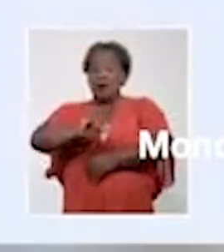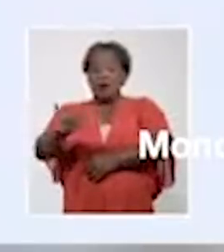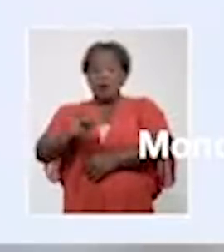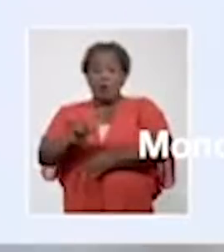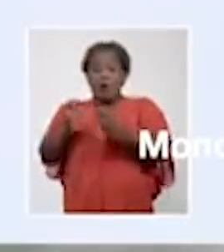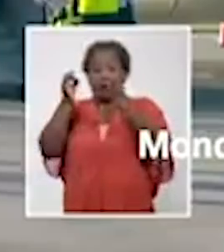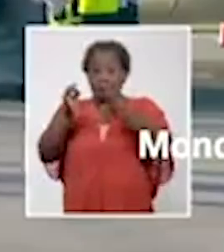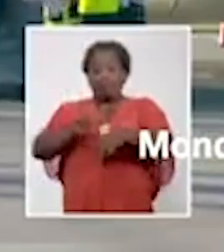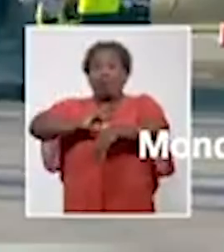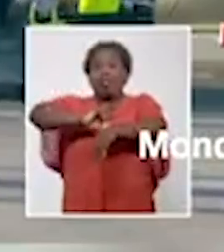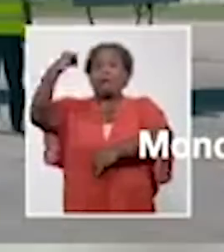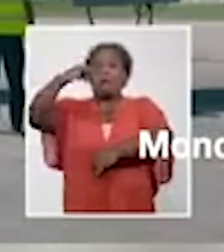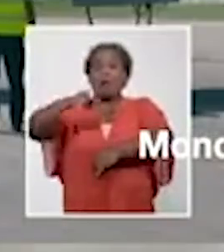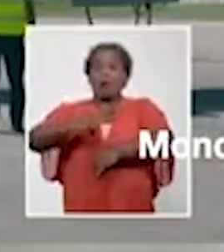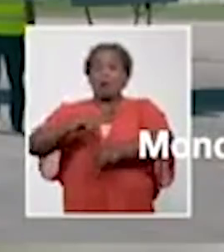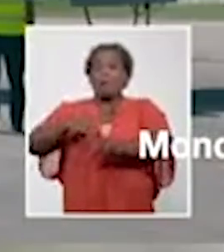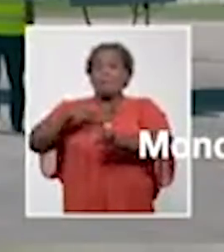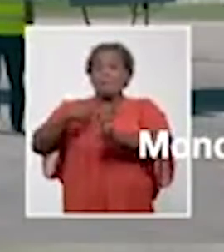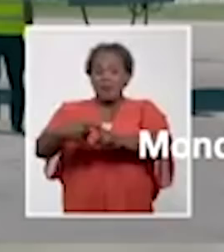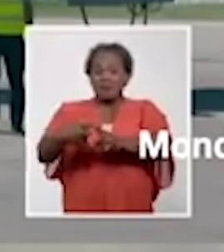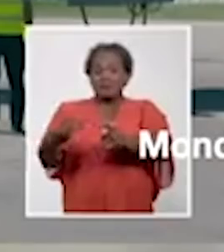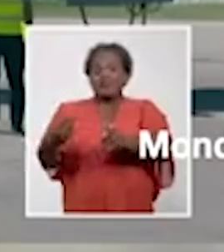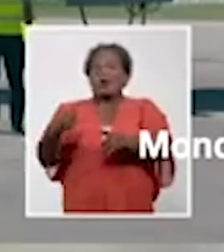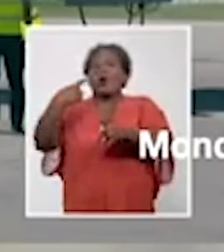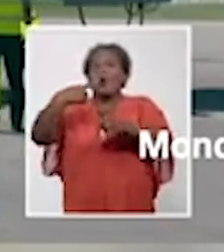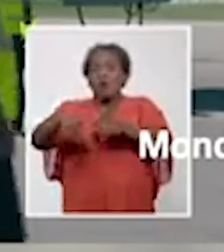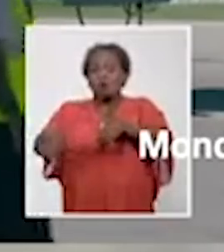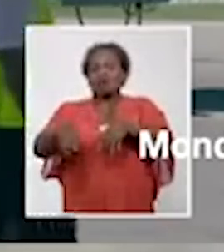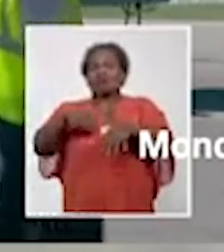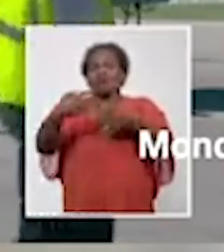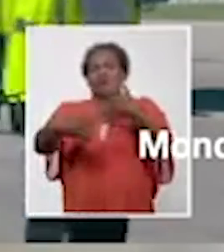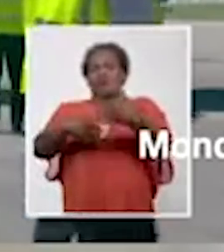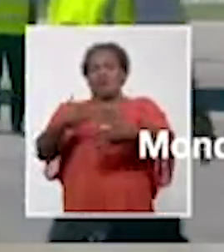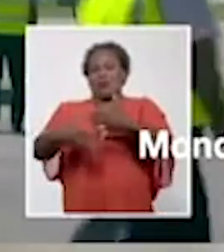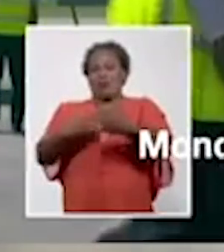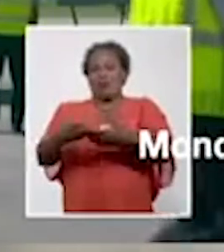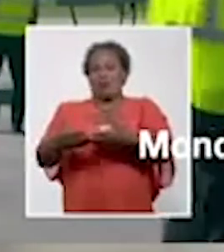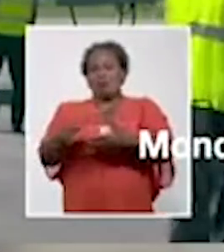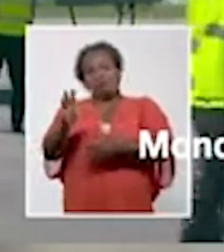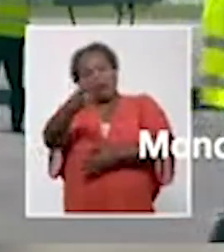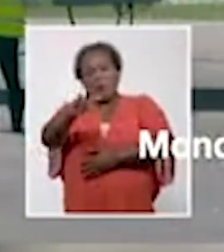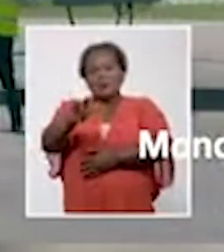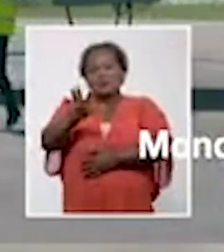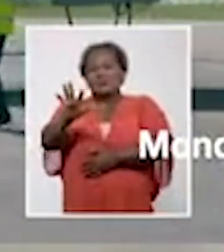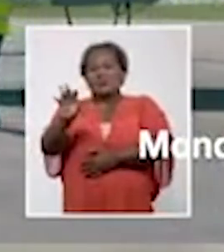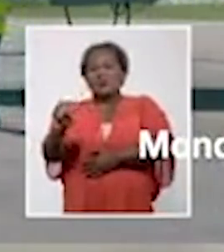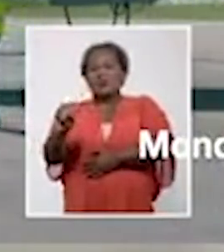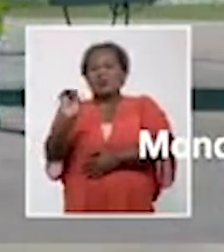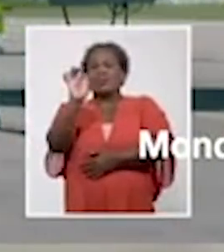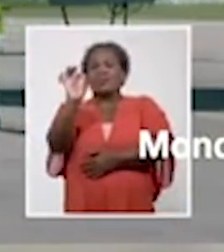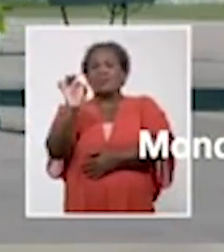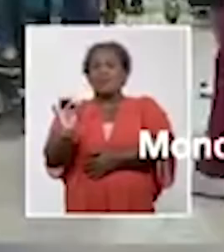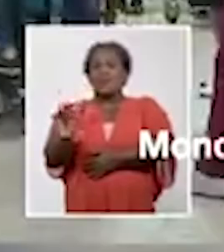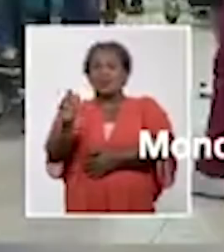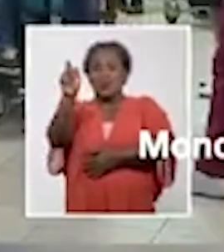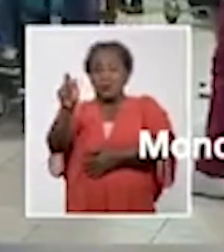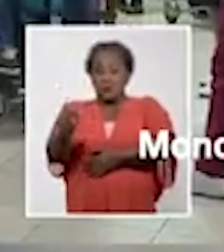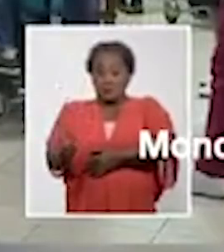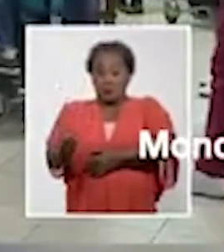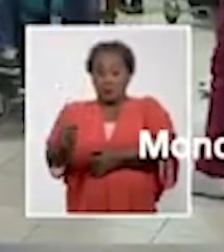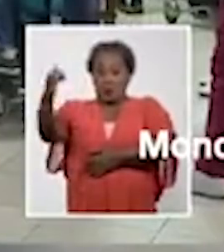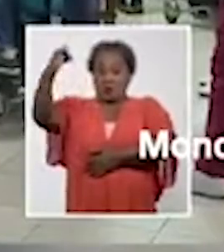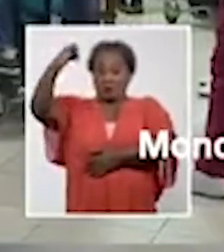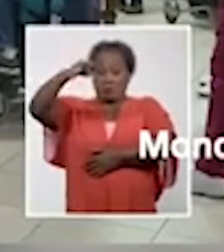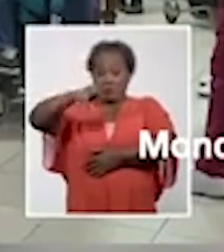asumidos por los propios viajeros, según las tarifas vigentes, de las cuales vamos a estar hablando un poquito